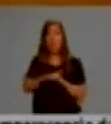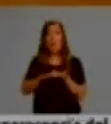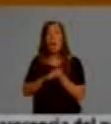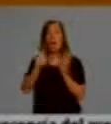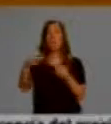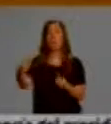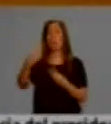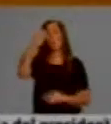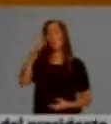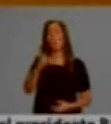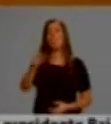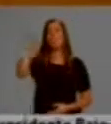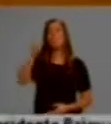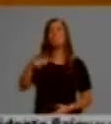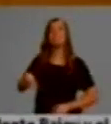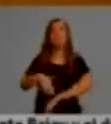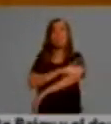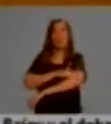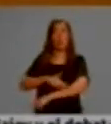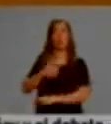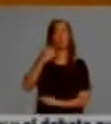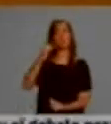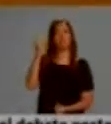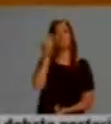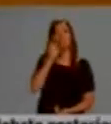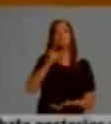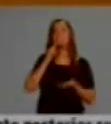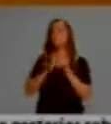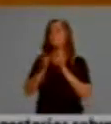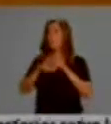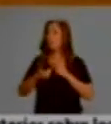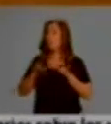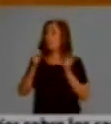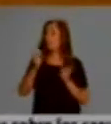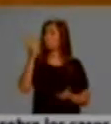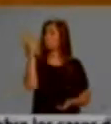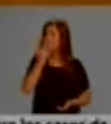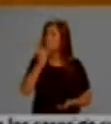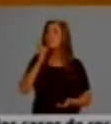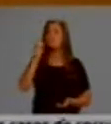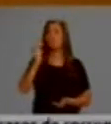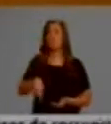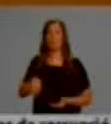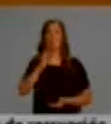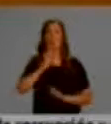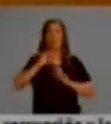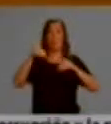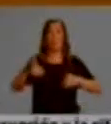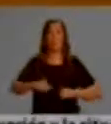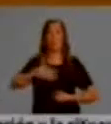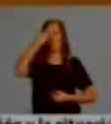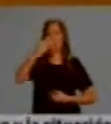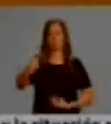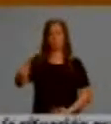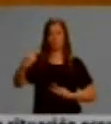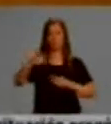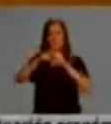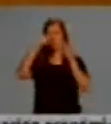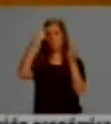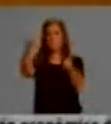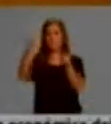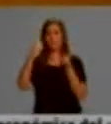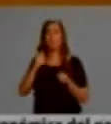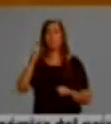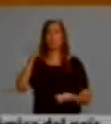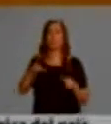la credibilidad de un presidente del Gobierno, porque está en juego el sistema democrático y porque está en juego la recuperación de la credibilidad de las